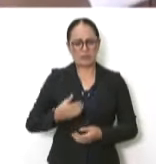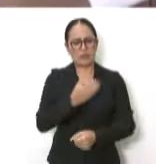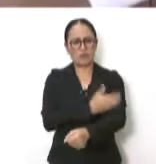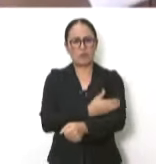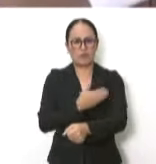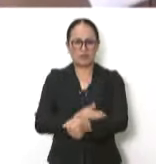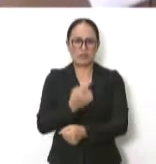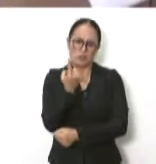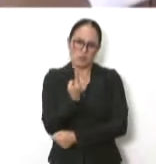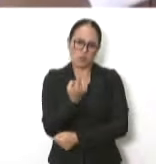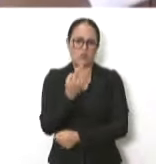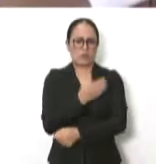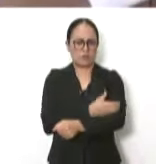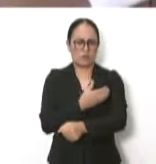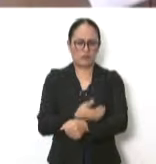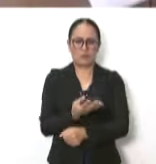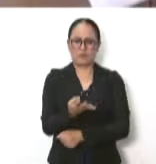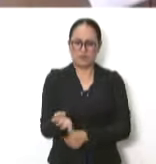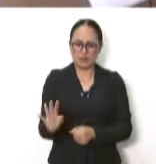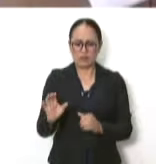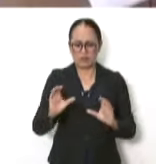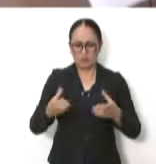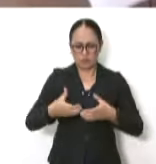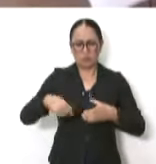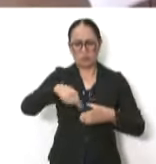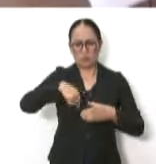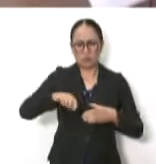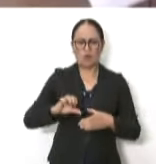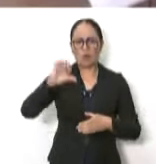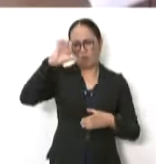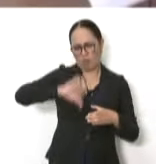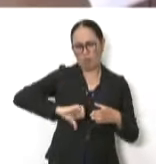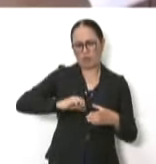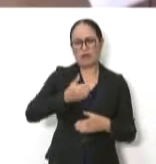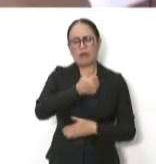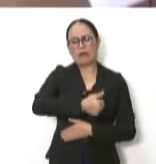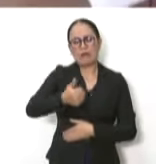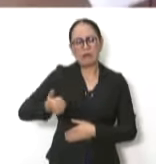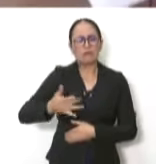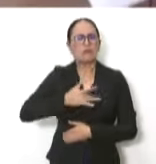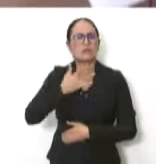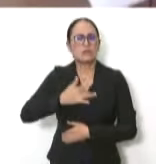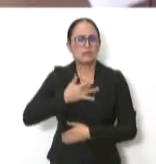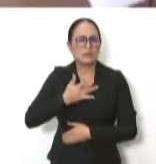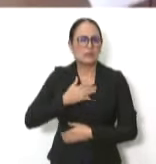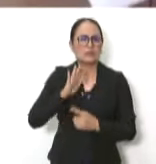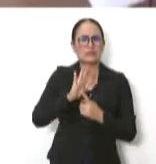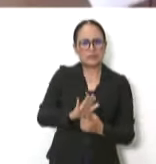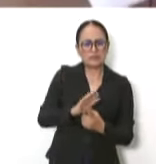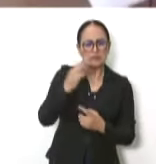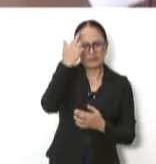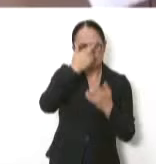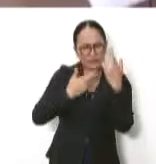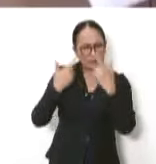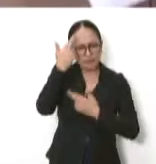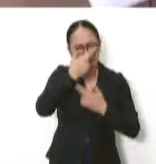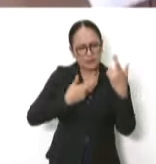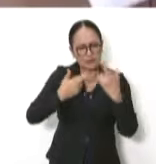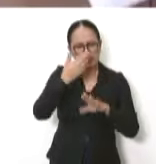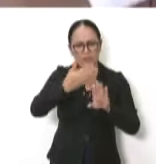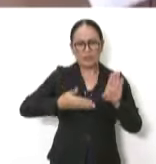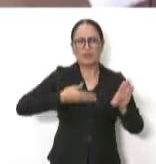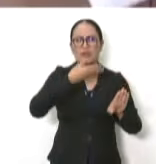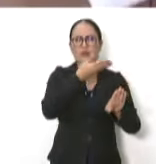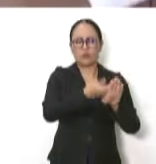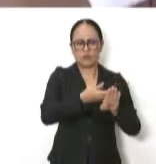y compañeros comisionados, en esta sesión pongo a su consideración un recurso de revisión interpuesto en contra de